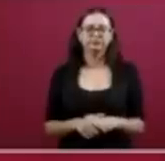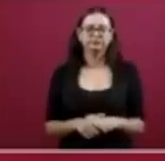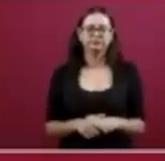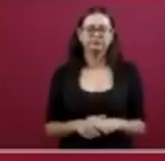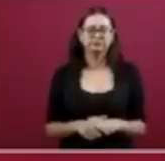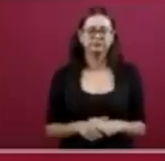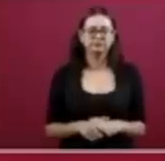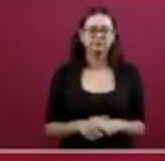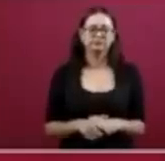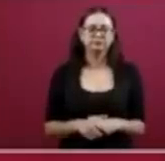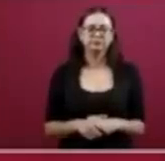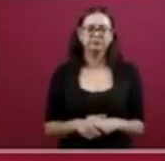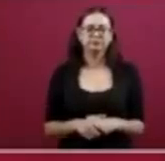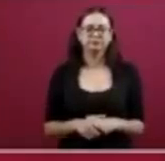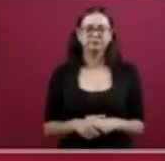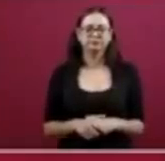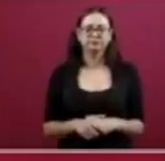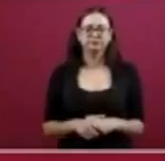el